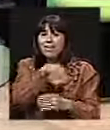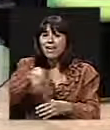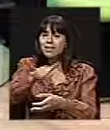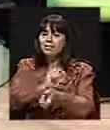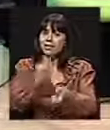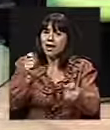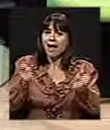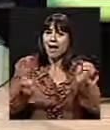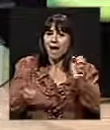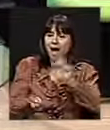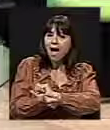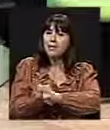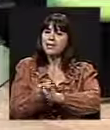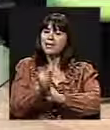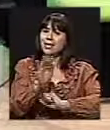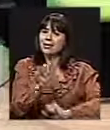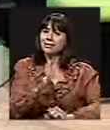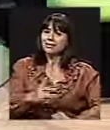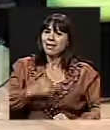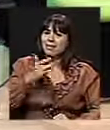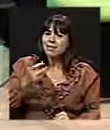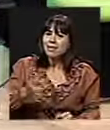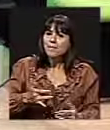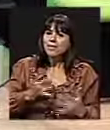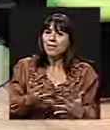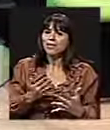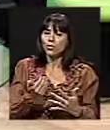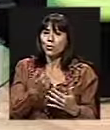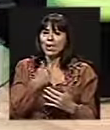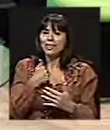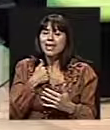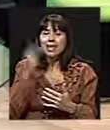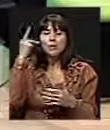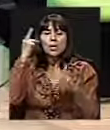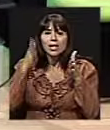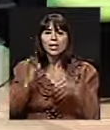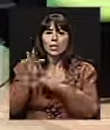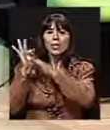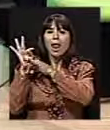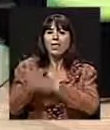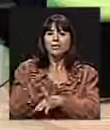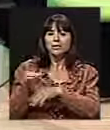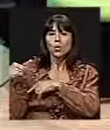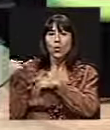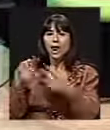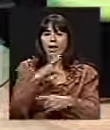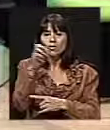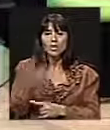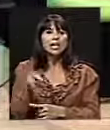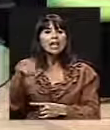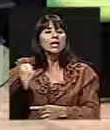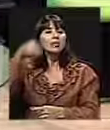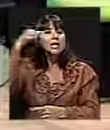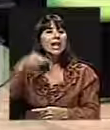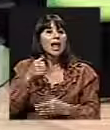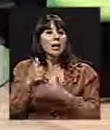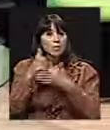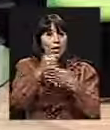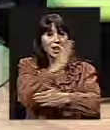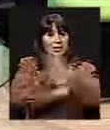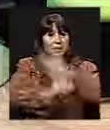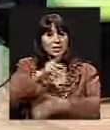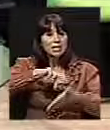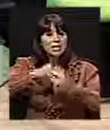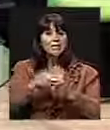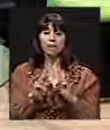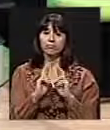ese sentimiento, me parece a mí, que tiene el político tradicional en Costa Rica, de que ayudar a la discapacidad es entregar silla de